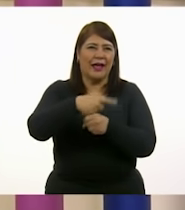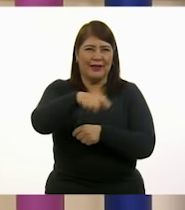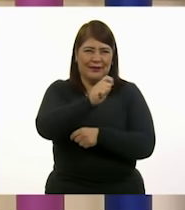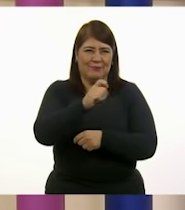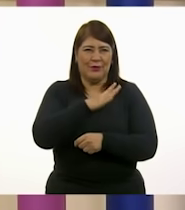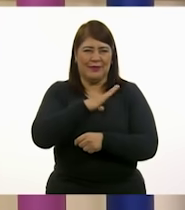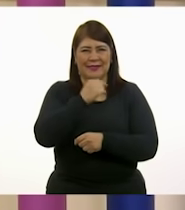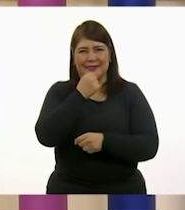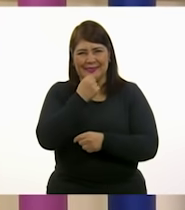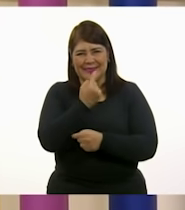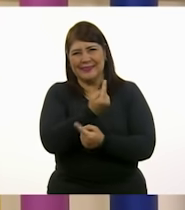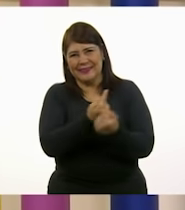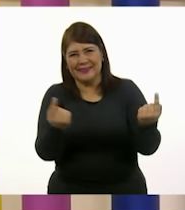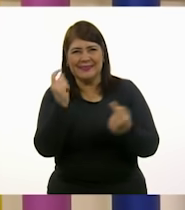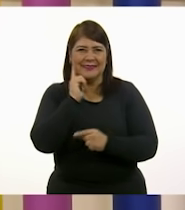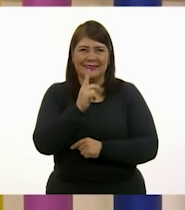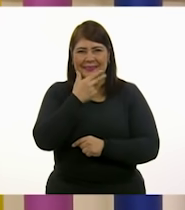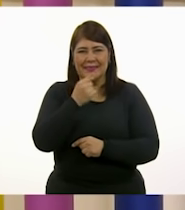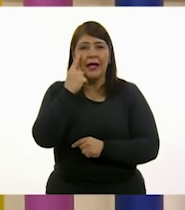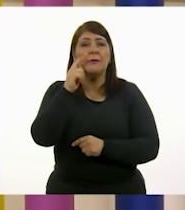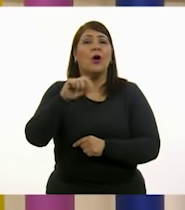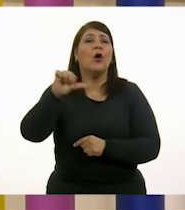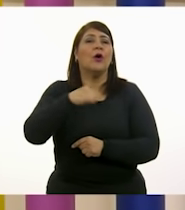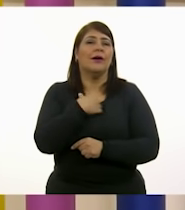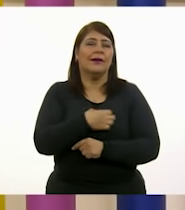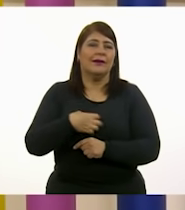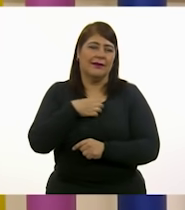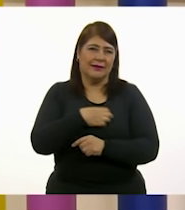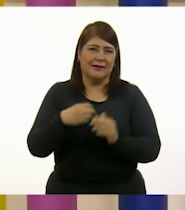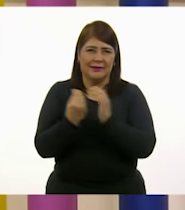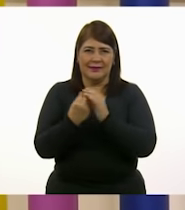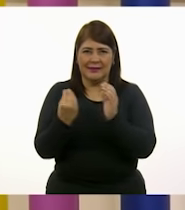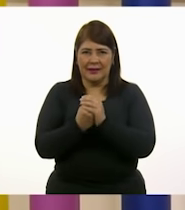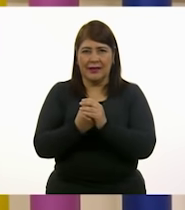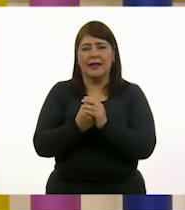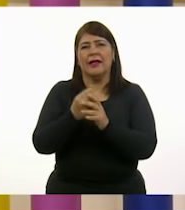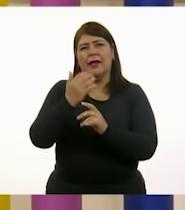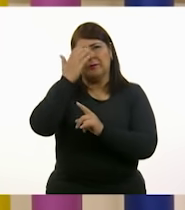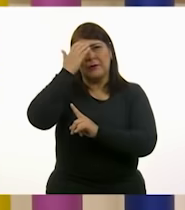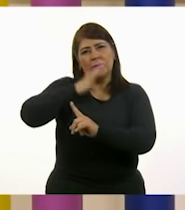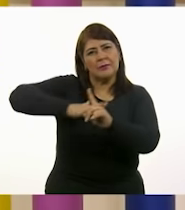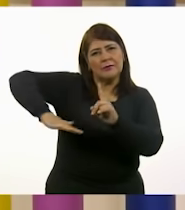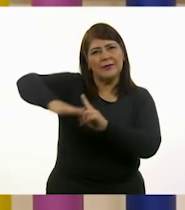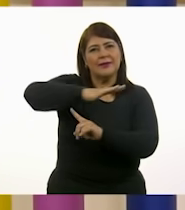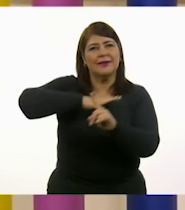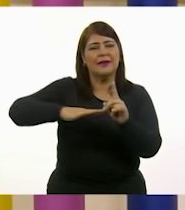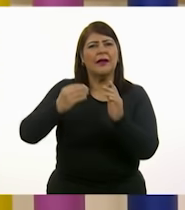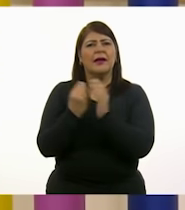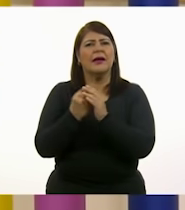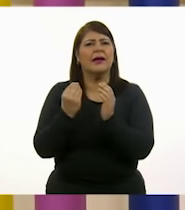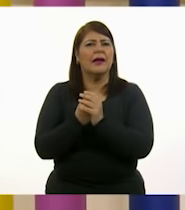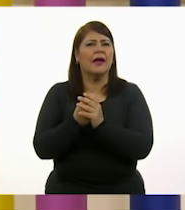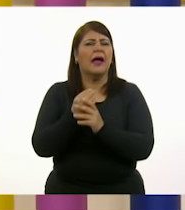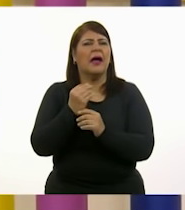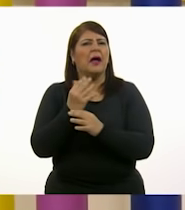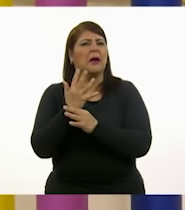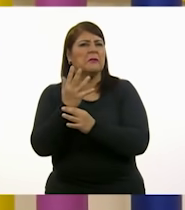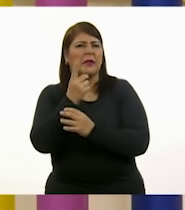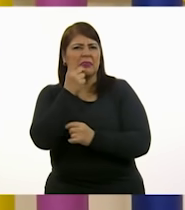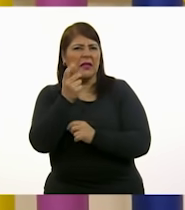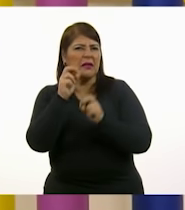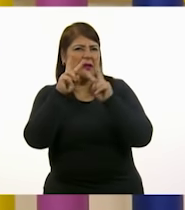Estoy muy contento porque hoy tenemos la asignatura de conocimiento del medio y vamos a ver la clase que dice, ¿caminan o vuelan?